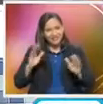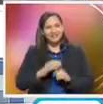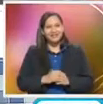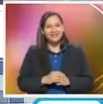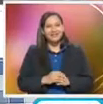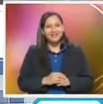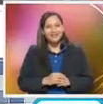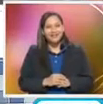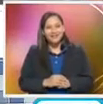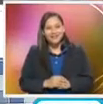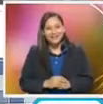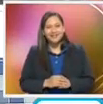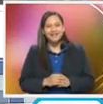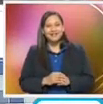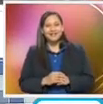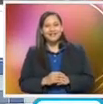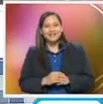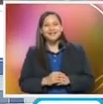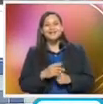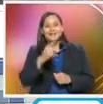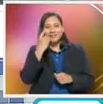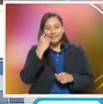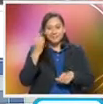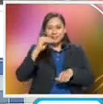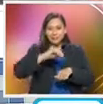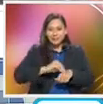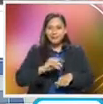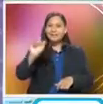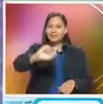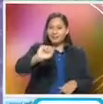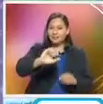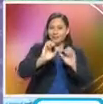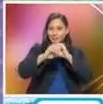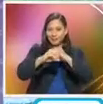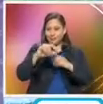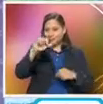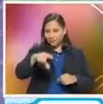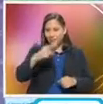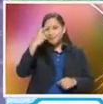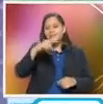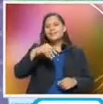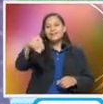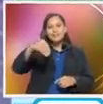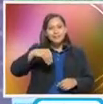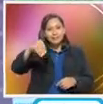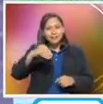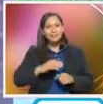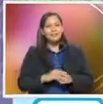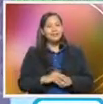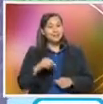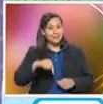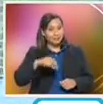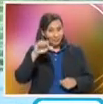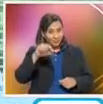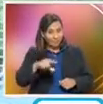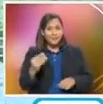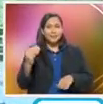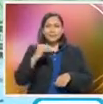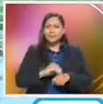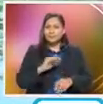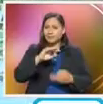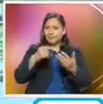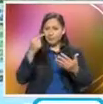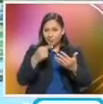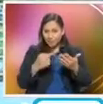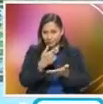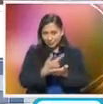cocinada. Entonces, bueno, vamos a ponerle sal y pimienta aquí mismo para que se vaya sazonando. Ok. Y aquí mismo vamos a ir poniendo todos los